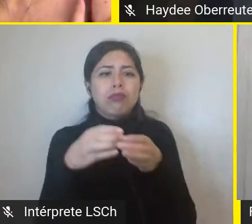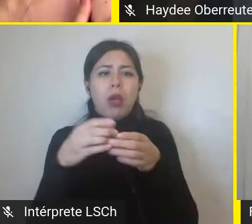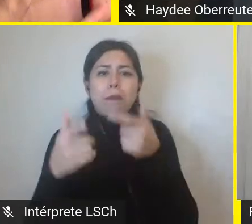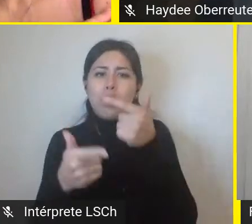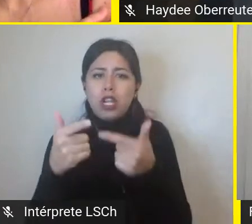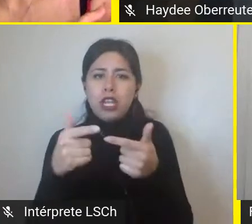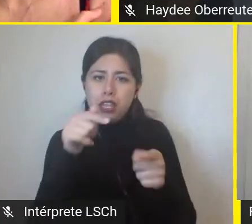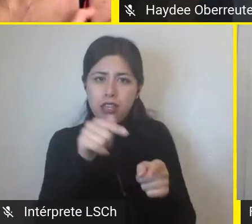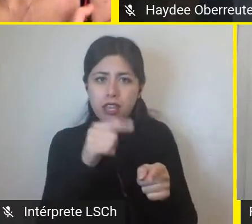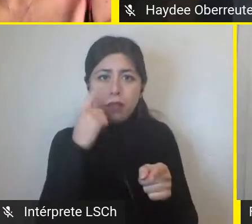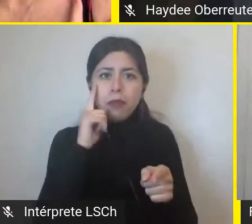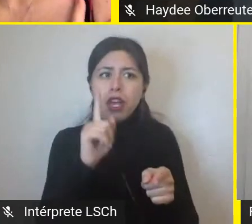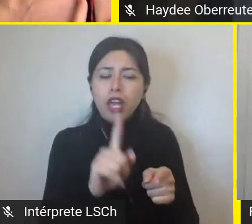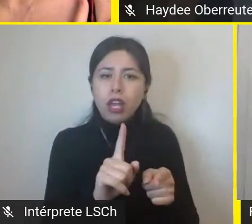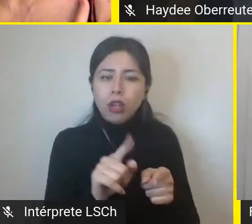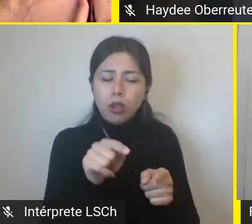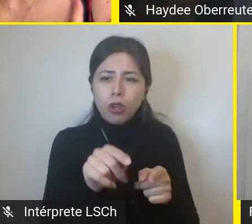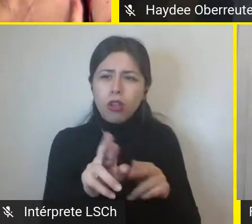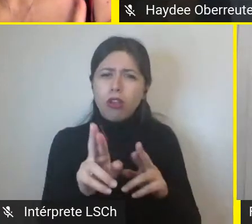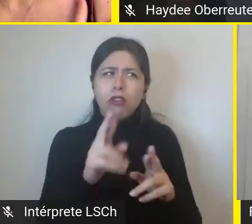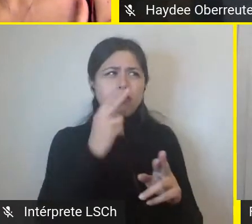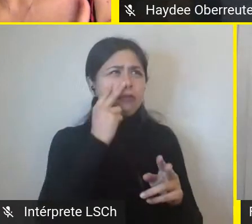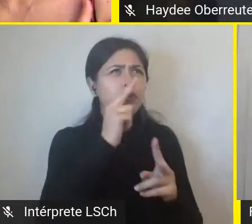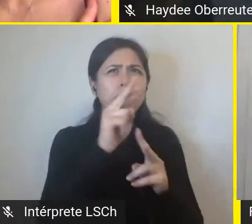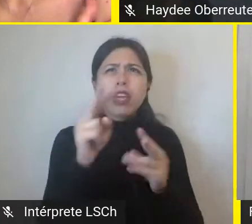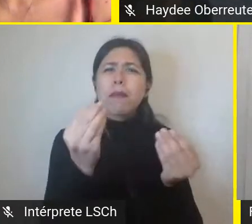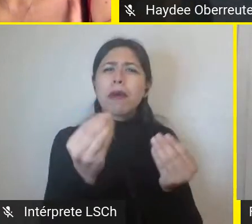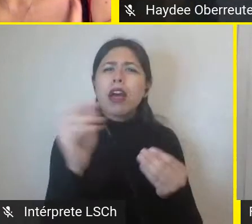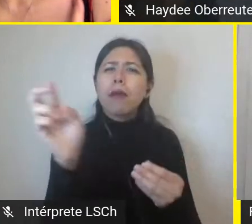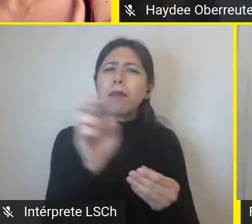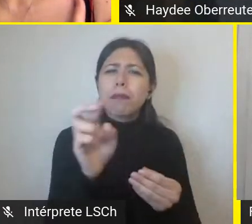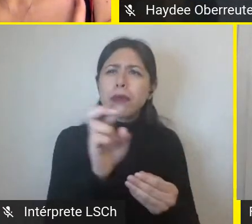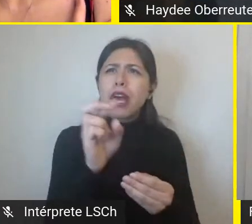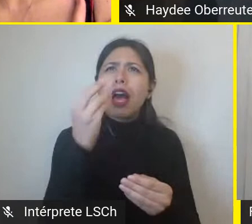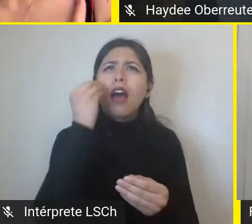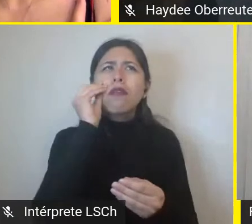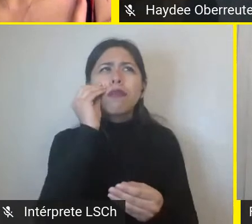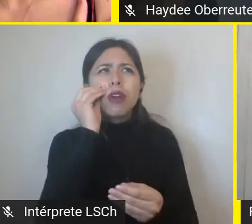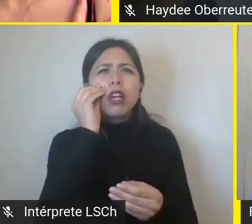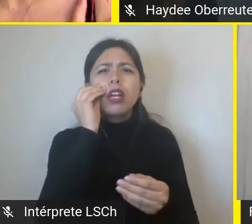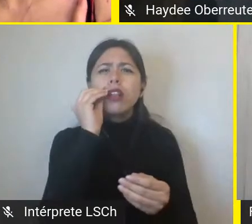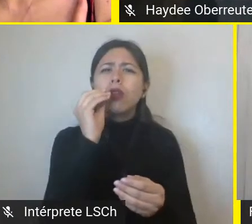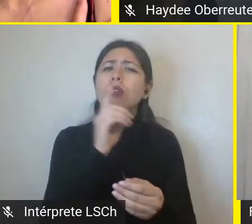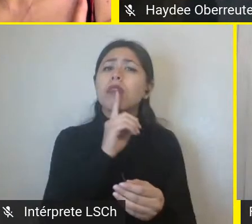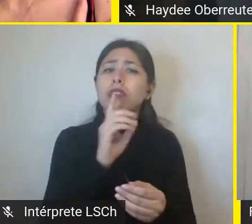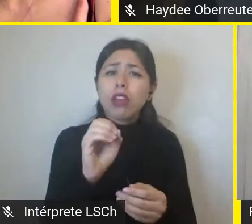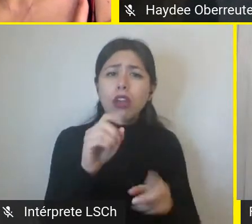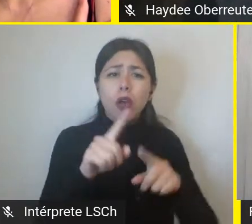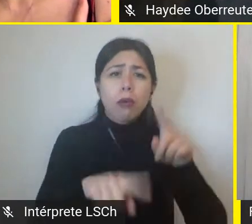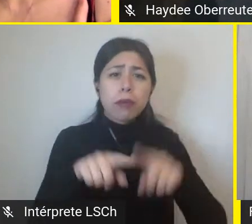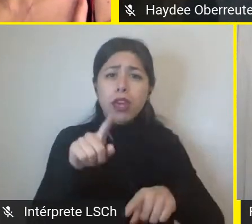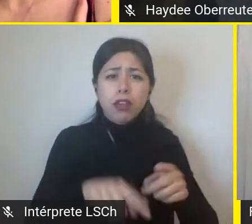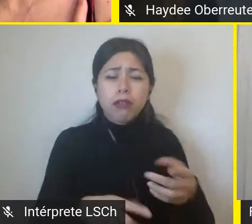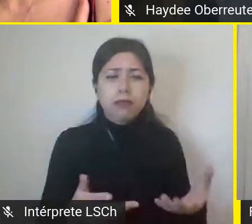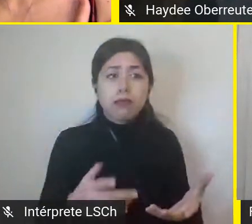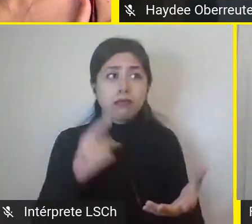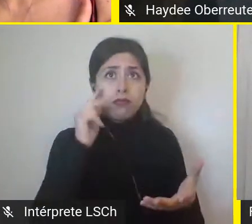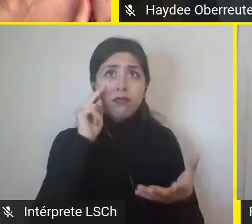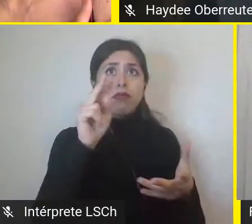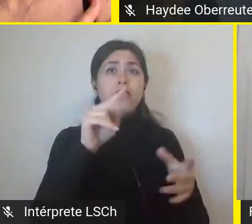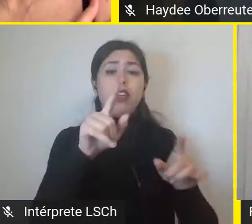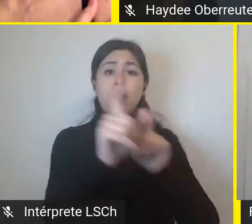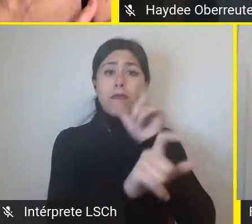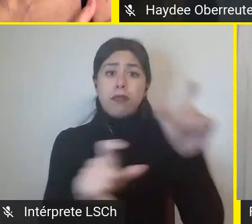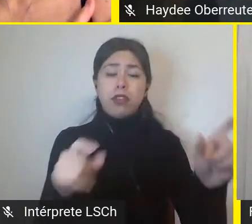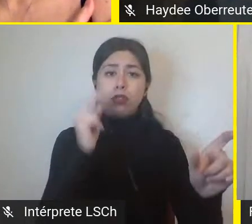le sucedió a sus abuelos, a sus tíos, a sus primos, no sé qué, o a la gente en general. Pienso que estos chicos van a ser